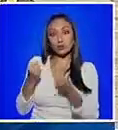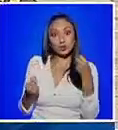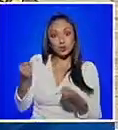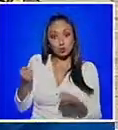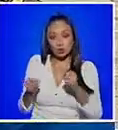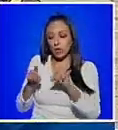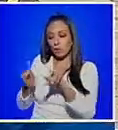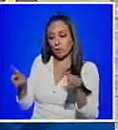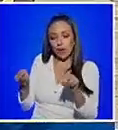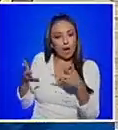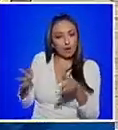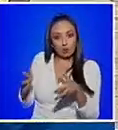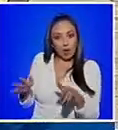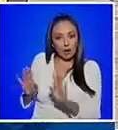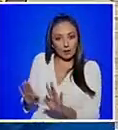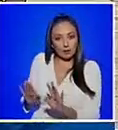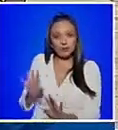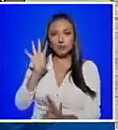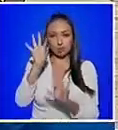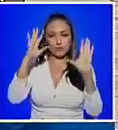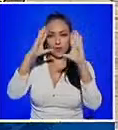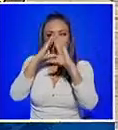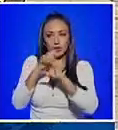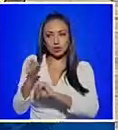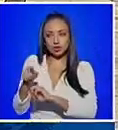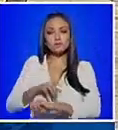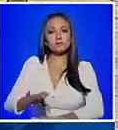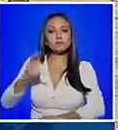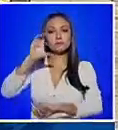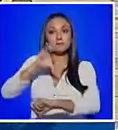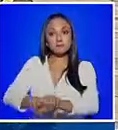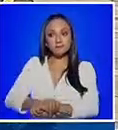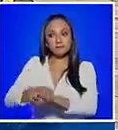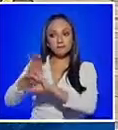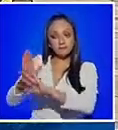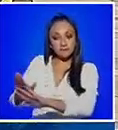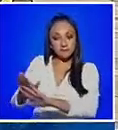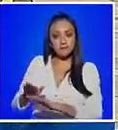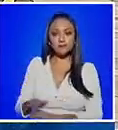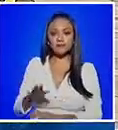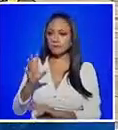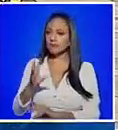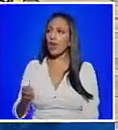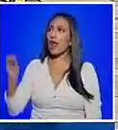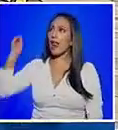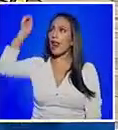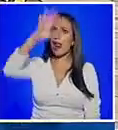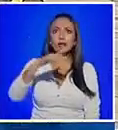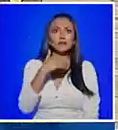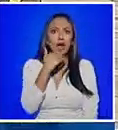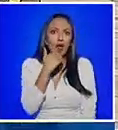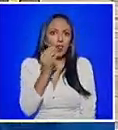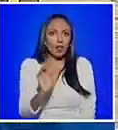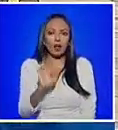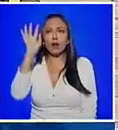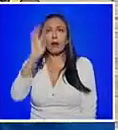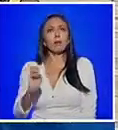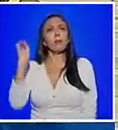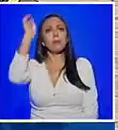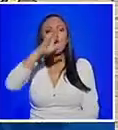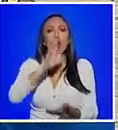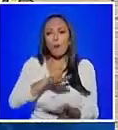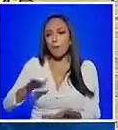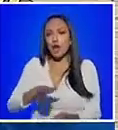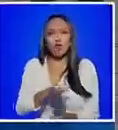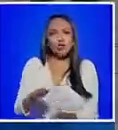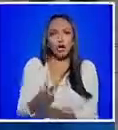sin placas realiza la detención de la marcha en los exteriores, lanza un objeto similar a una pelota de